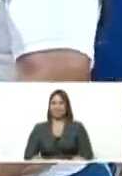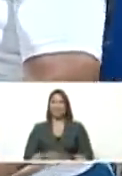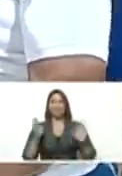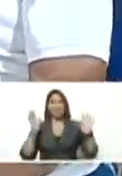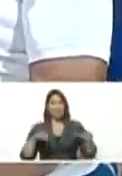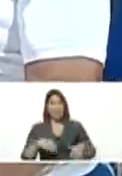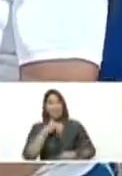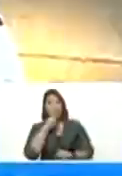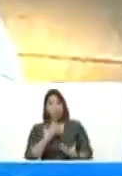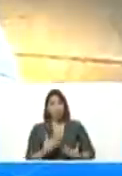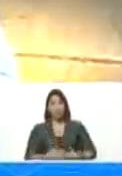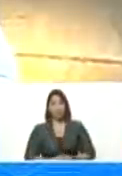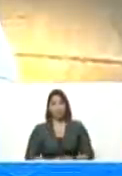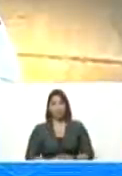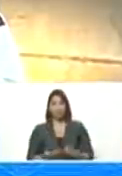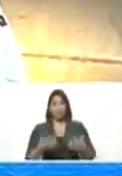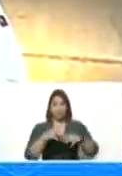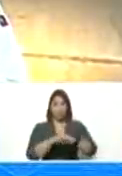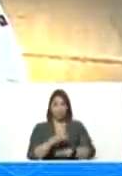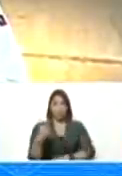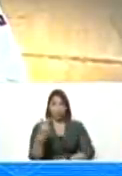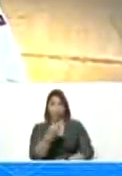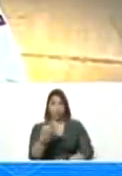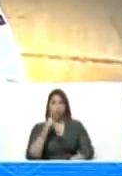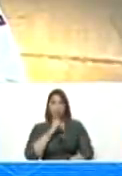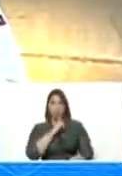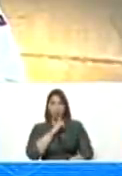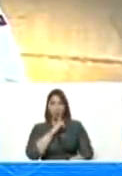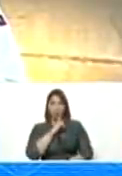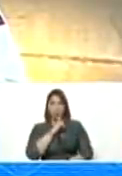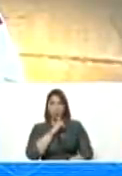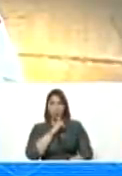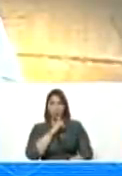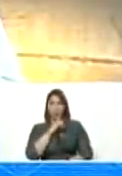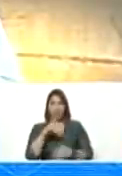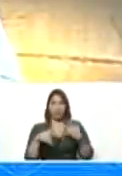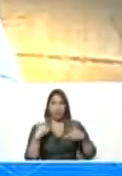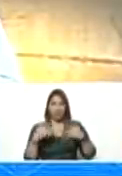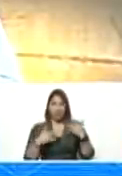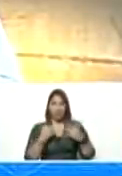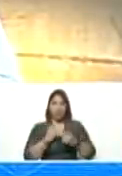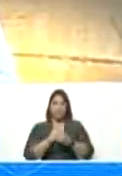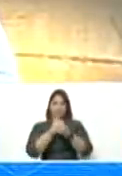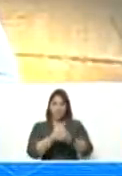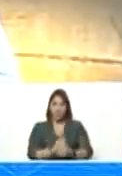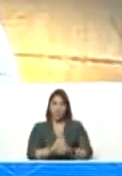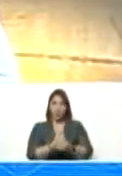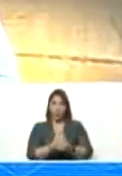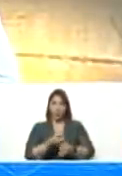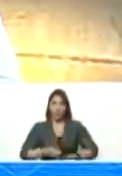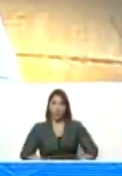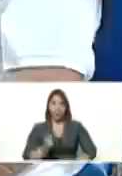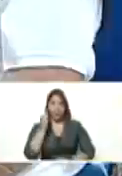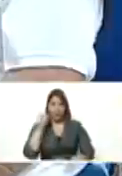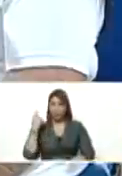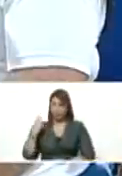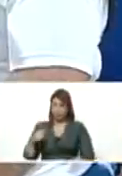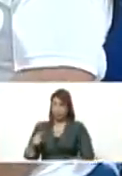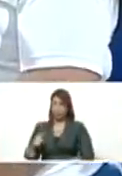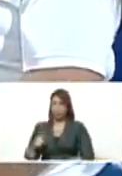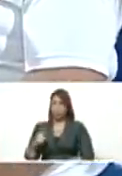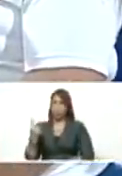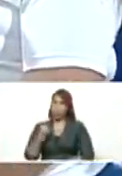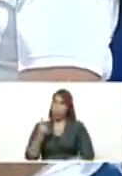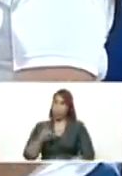bueno. Juntaron sus dos nombres como un acto de amor por su hija, su chiquitica. ¿Tú tienes hermanos? Soy